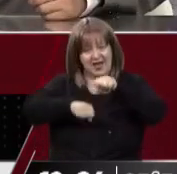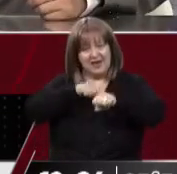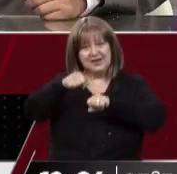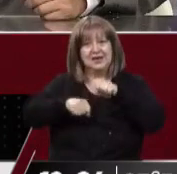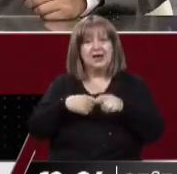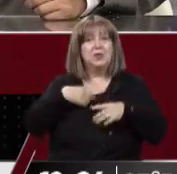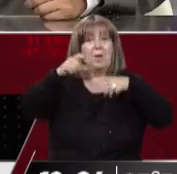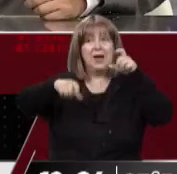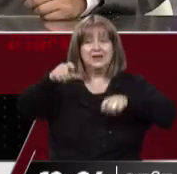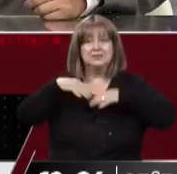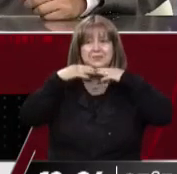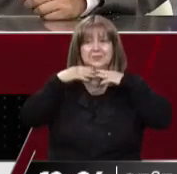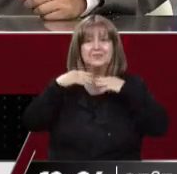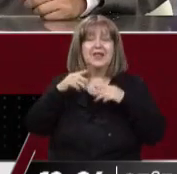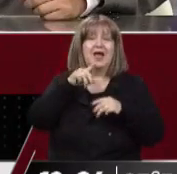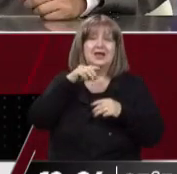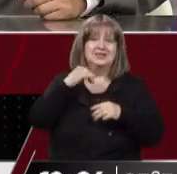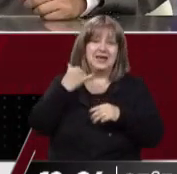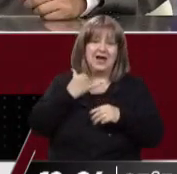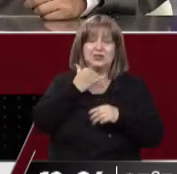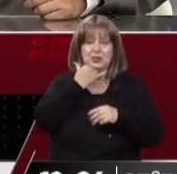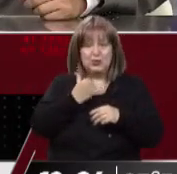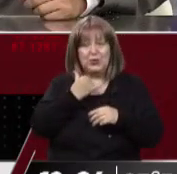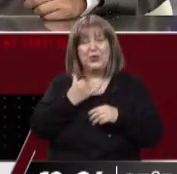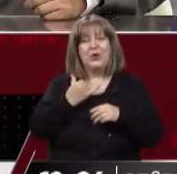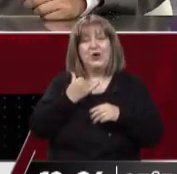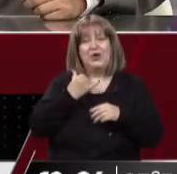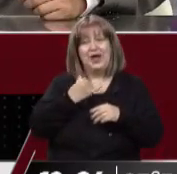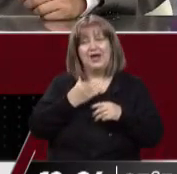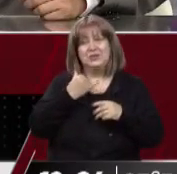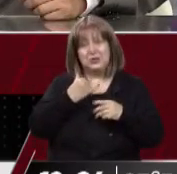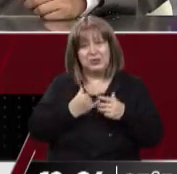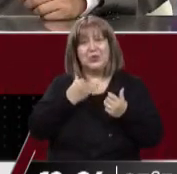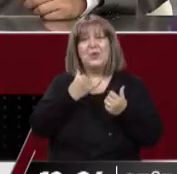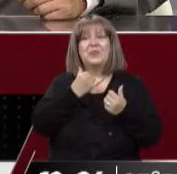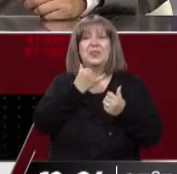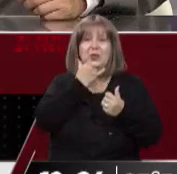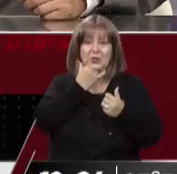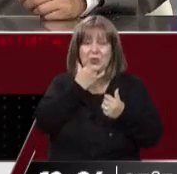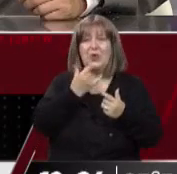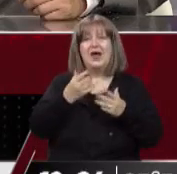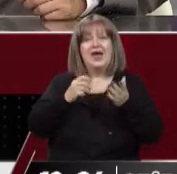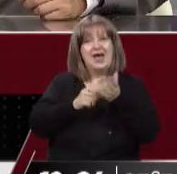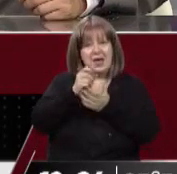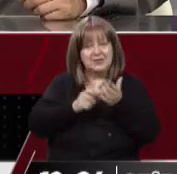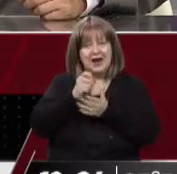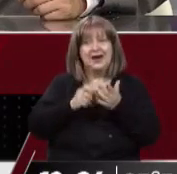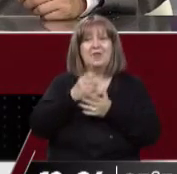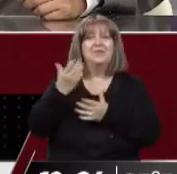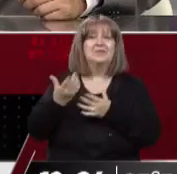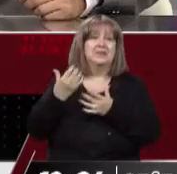las redes, tanto en YouTube, en Instagram, Facebook, sí, en todo, que che, bueno, gente, estamos ahí medio cortina de